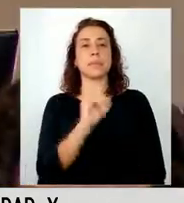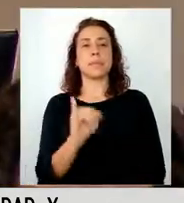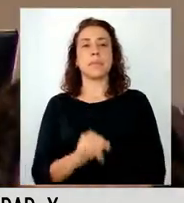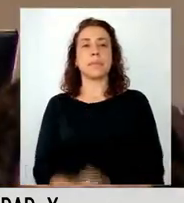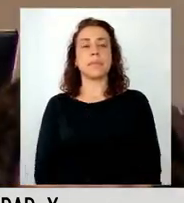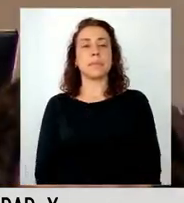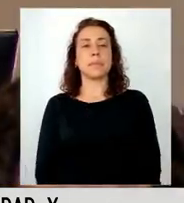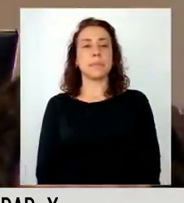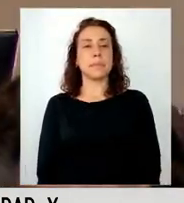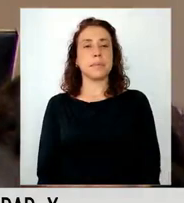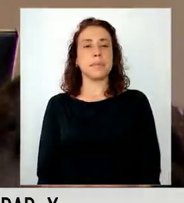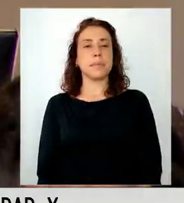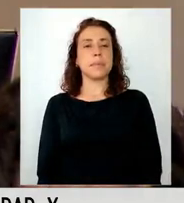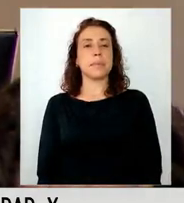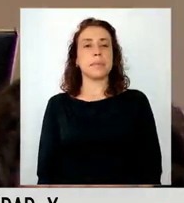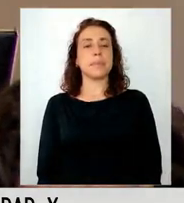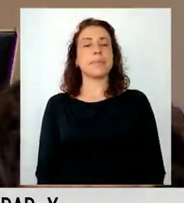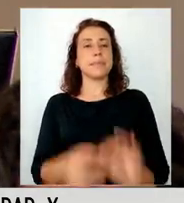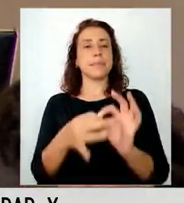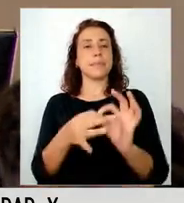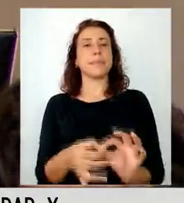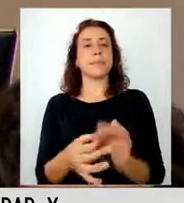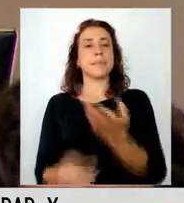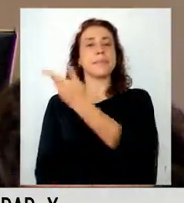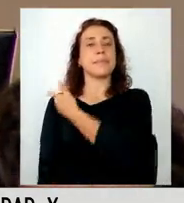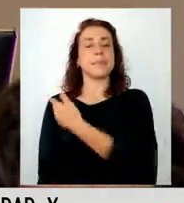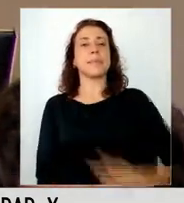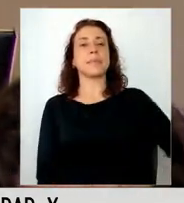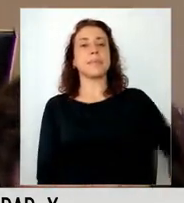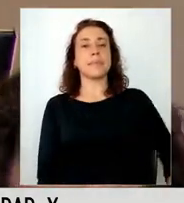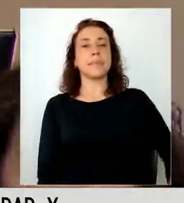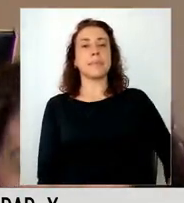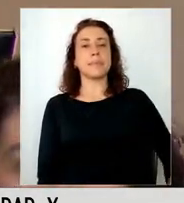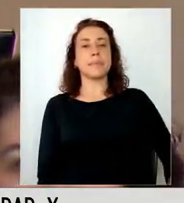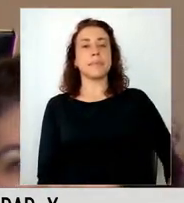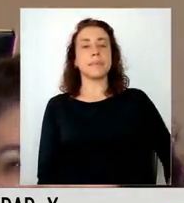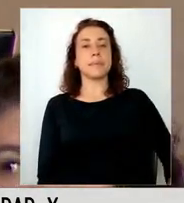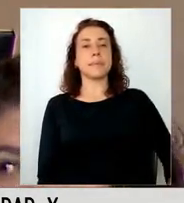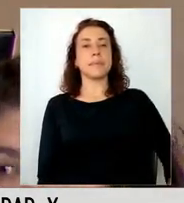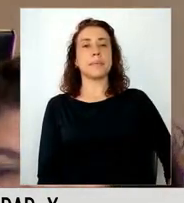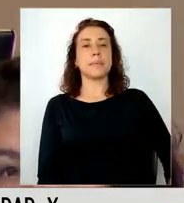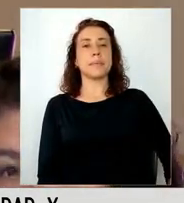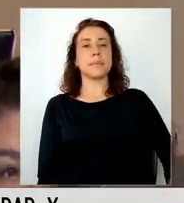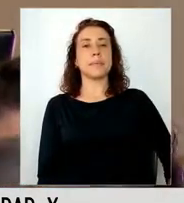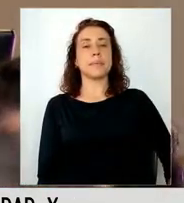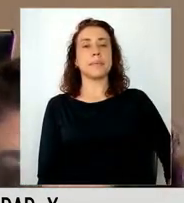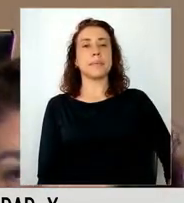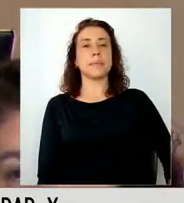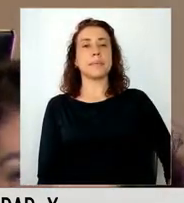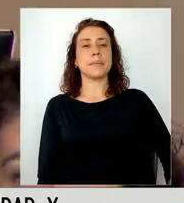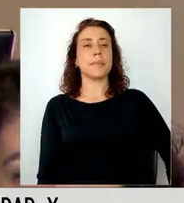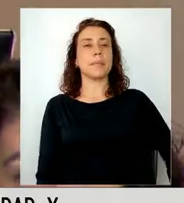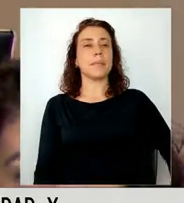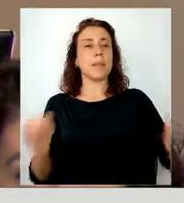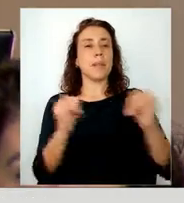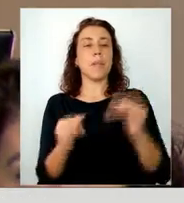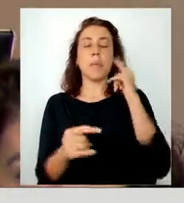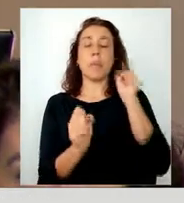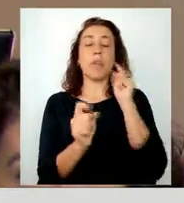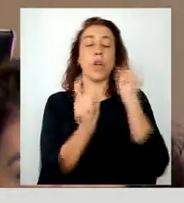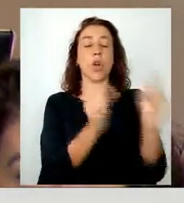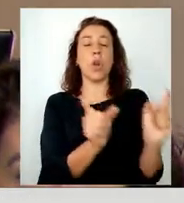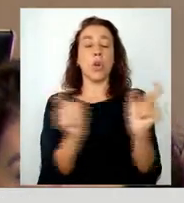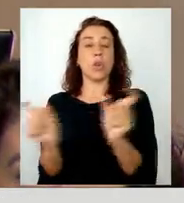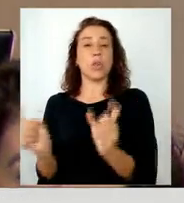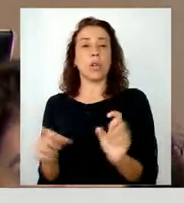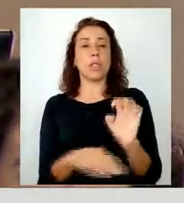Muchas gracias presidente y claramente los mecanismos de fiscalización por parte del Estado al